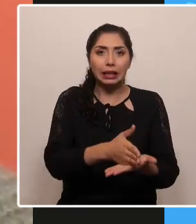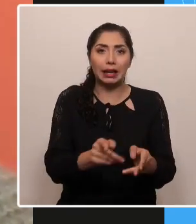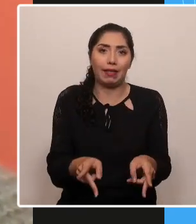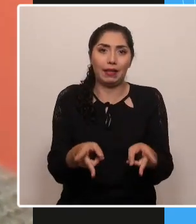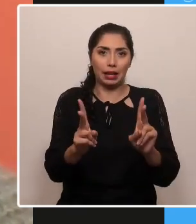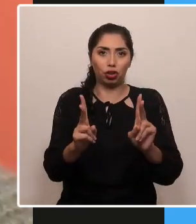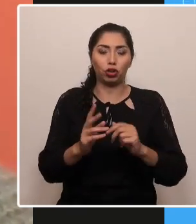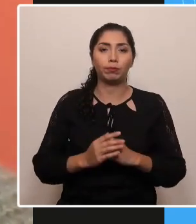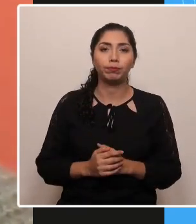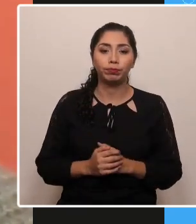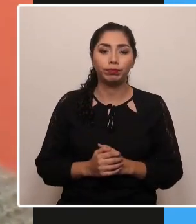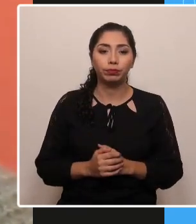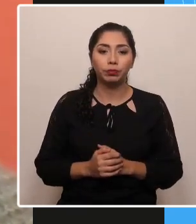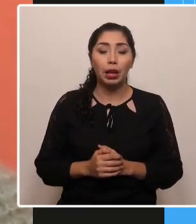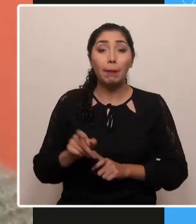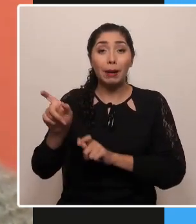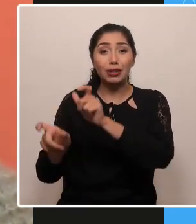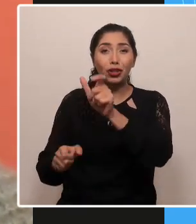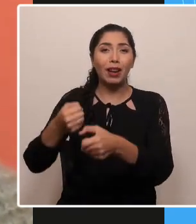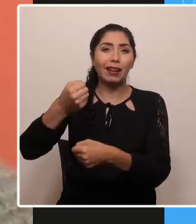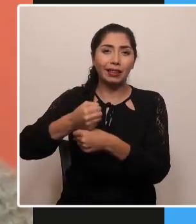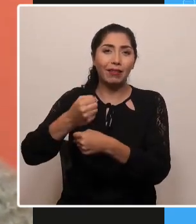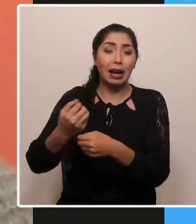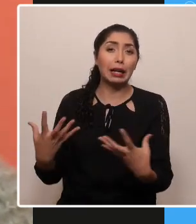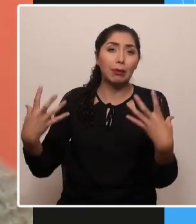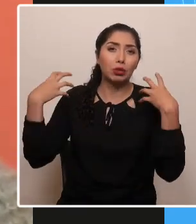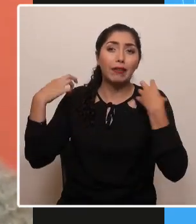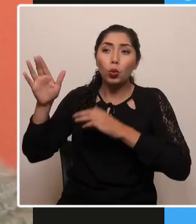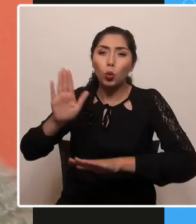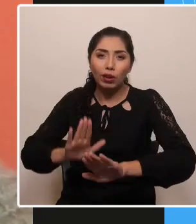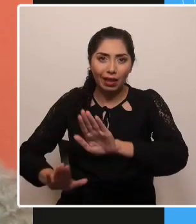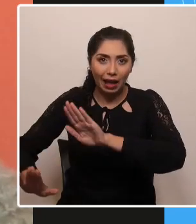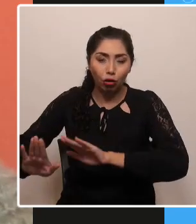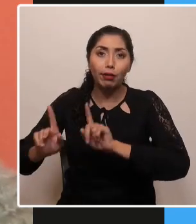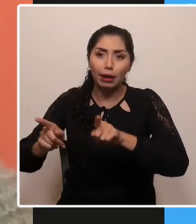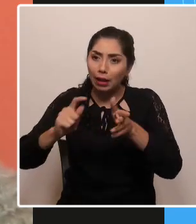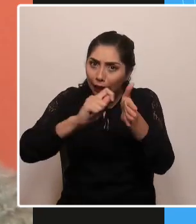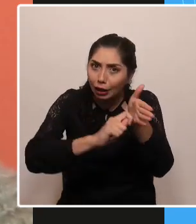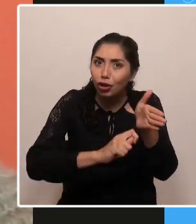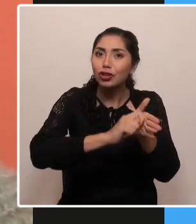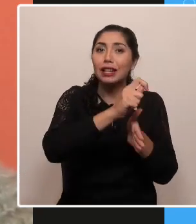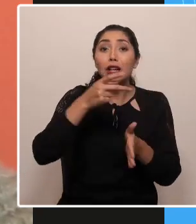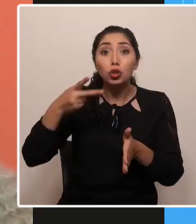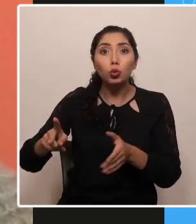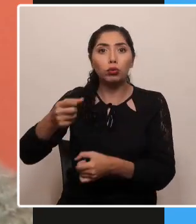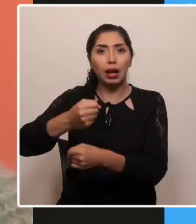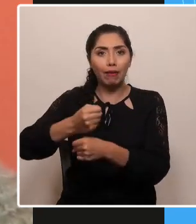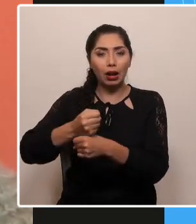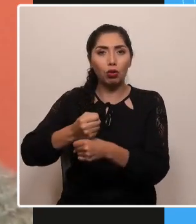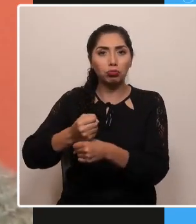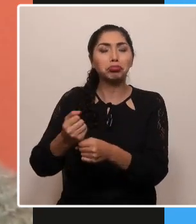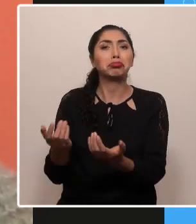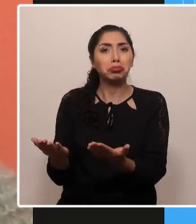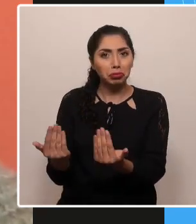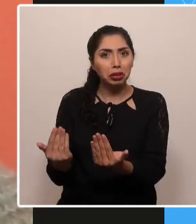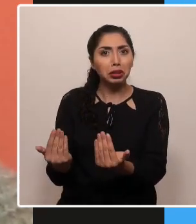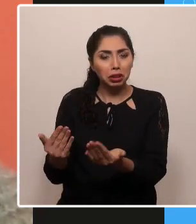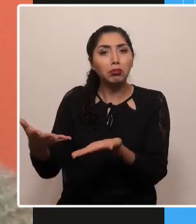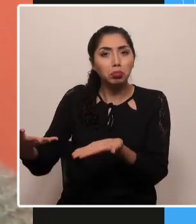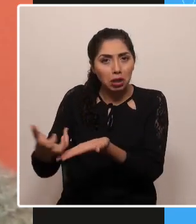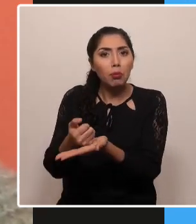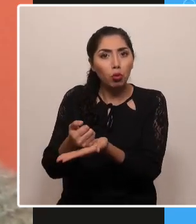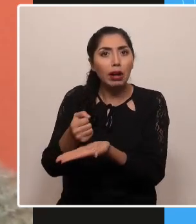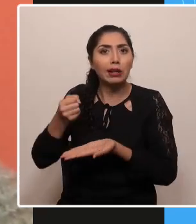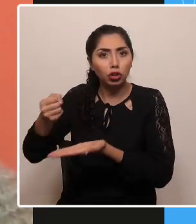para quienes ejercen trabajos de cuidados en torno a que se reconocerá su labor como un trabajo que merece como tal remuneración,